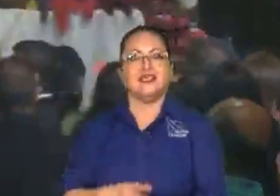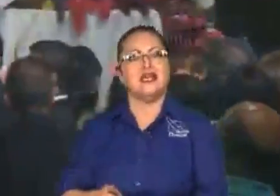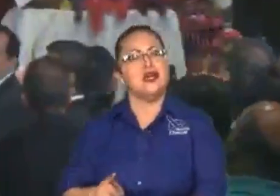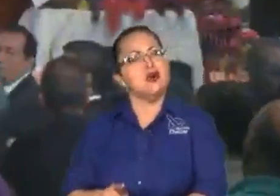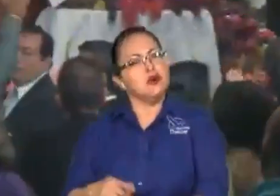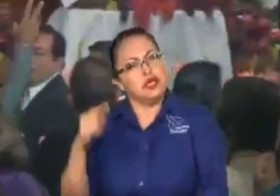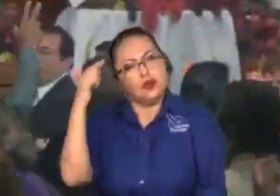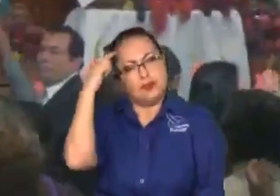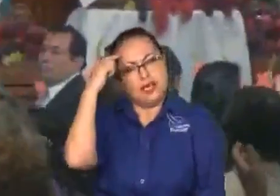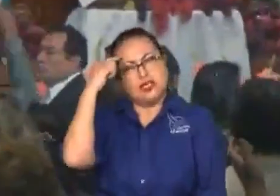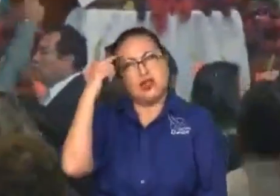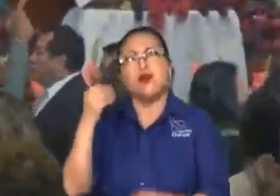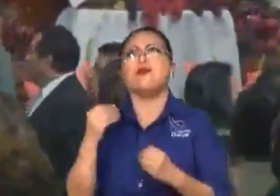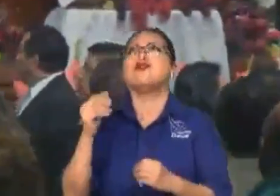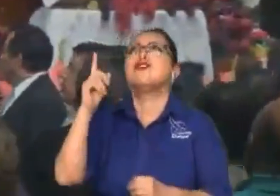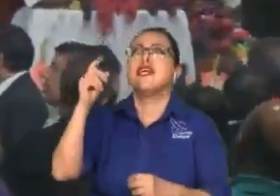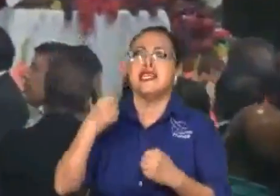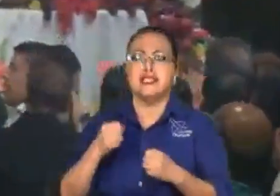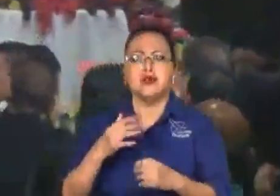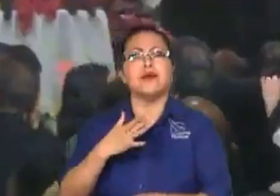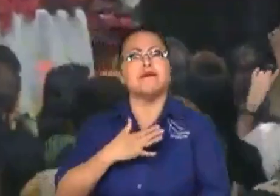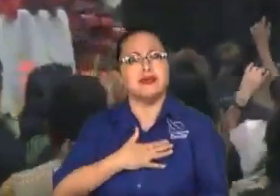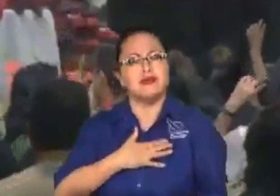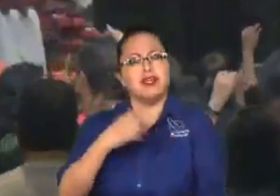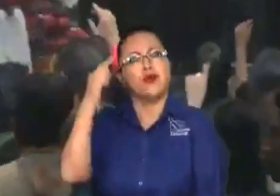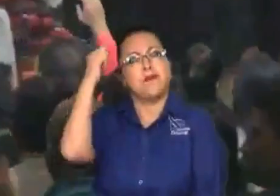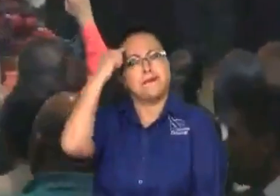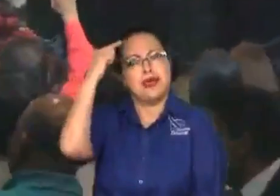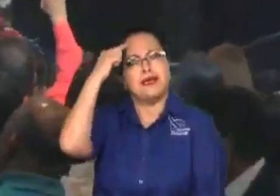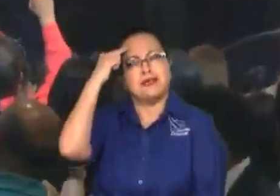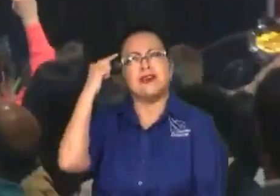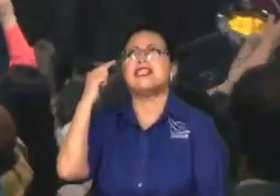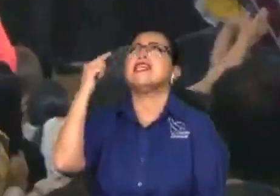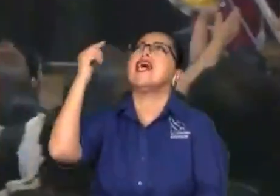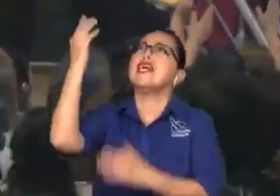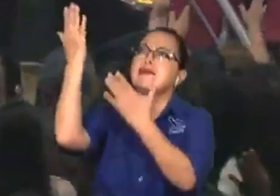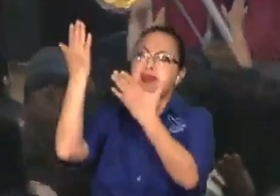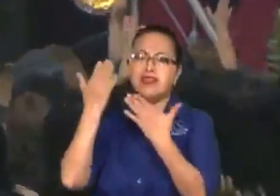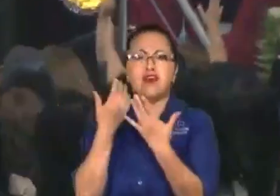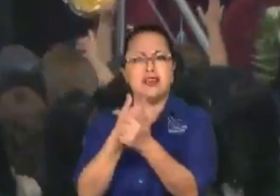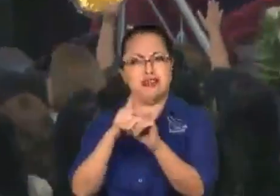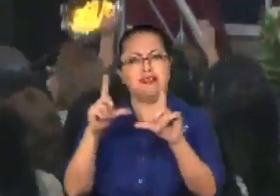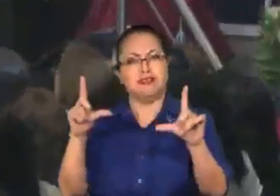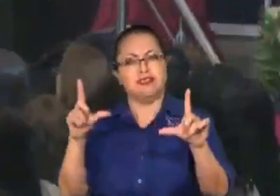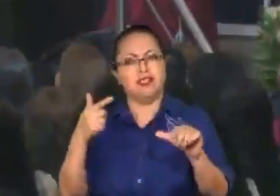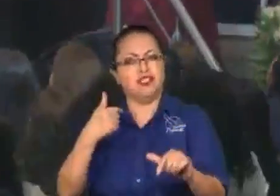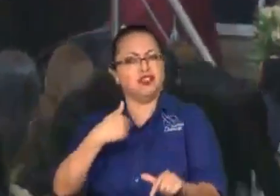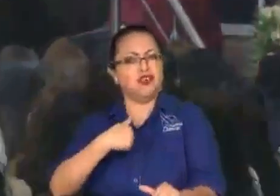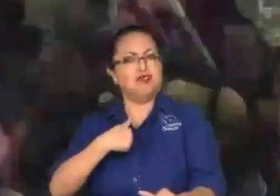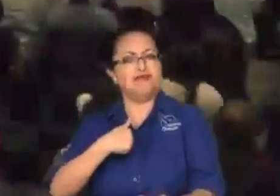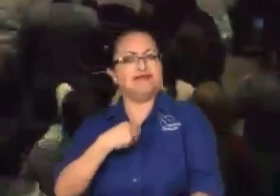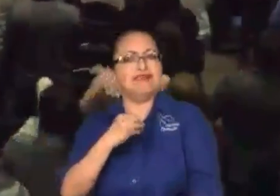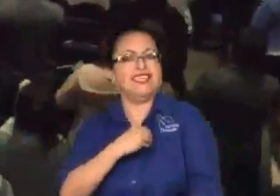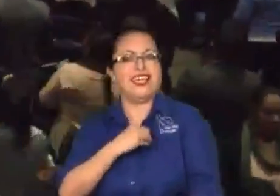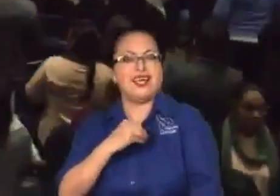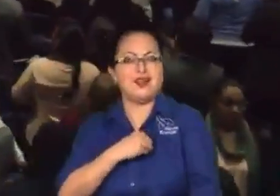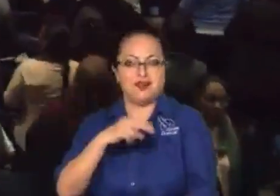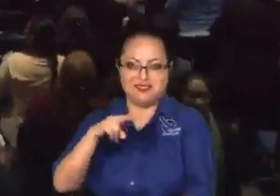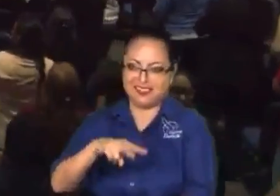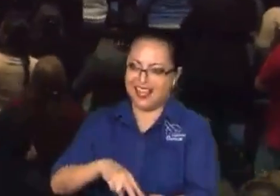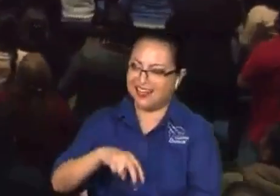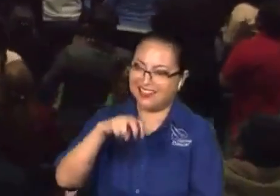Cuando pienso en lo mucho que hizo por mí, cuando pienso en el día que me libero, quiero saltar,